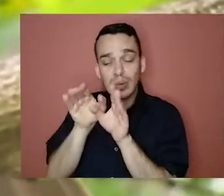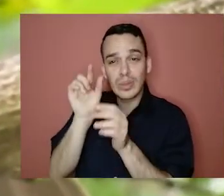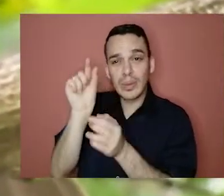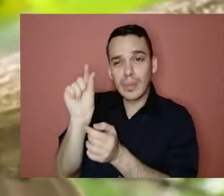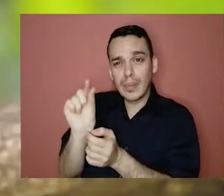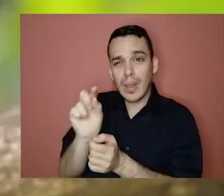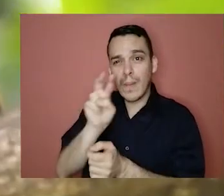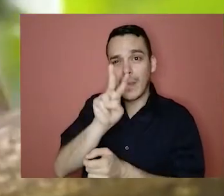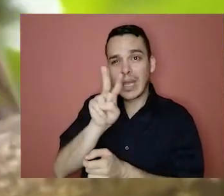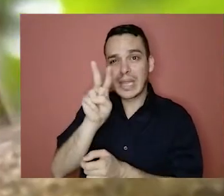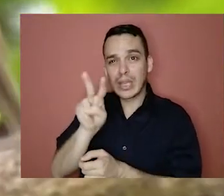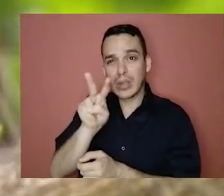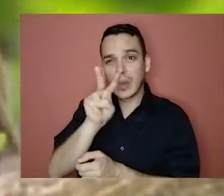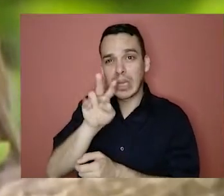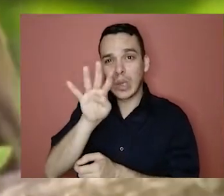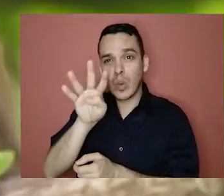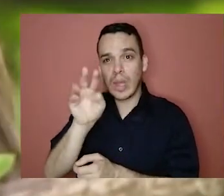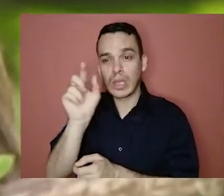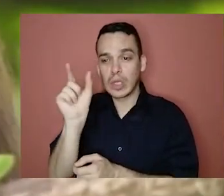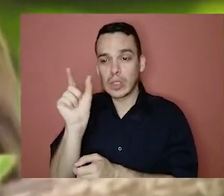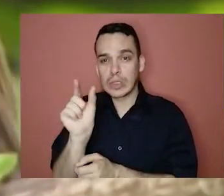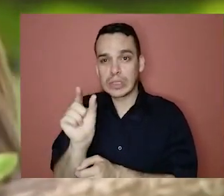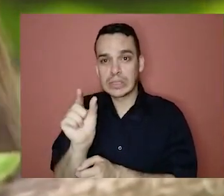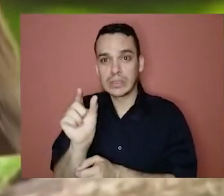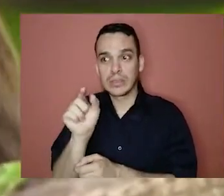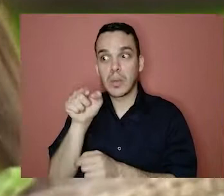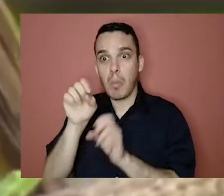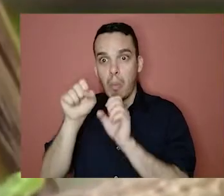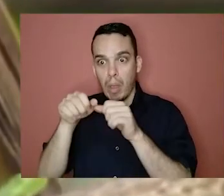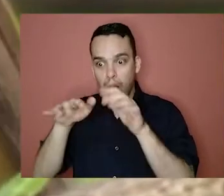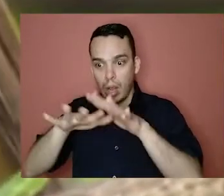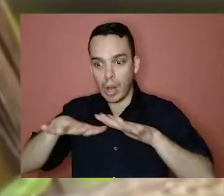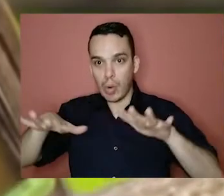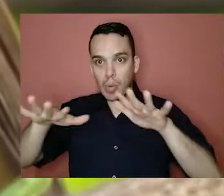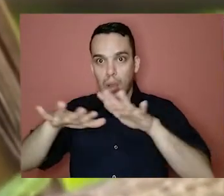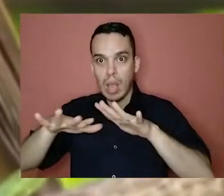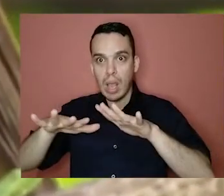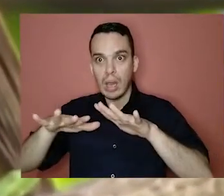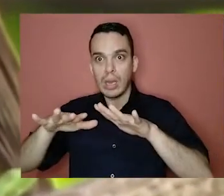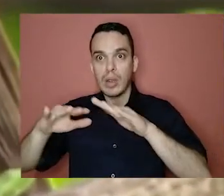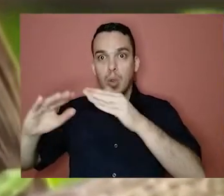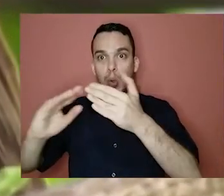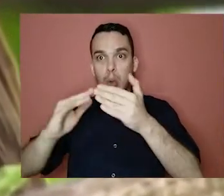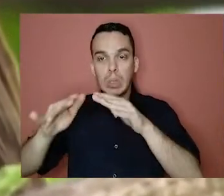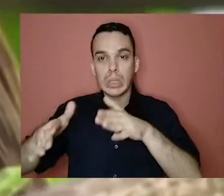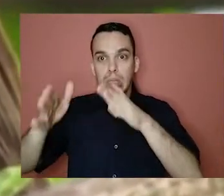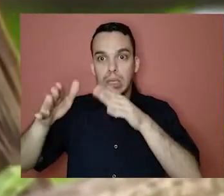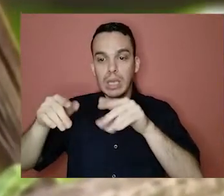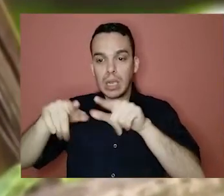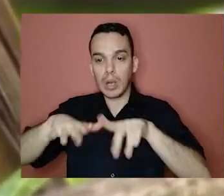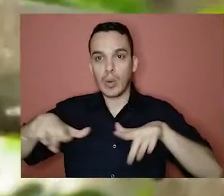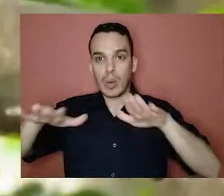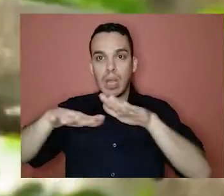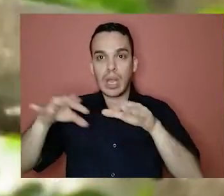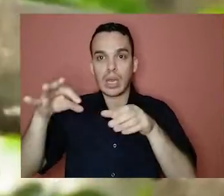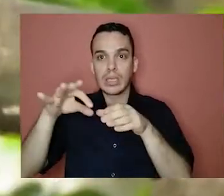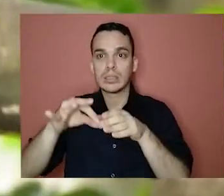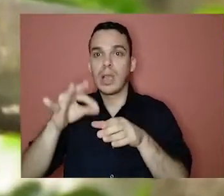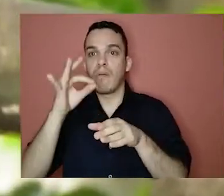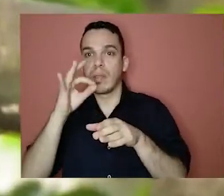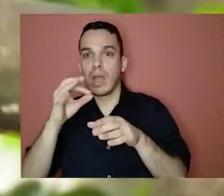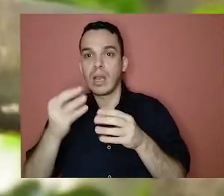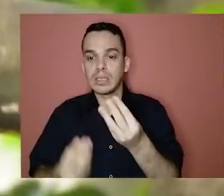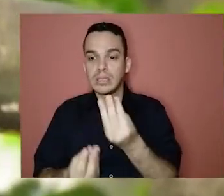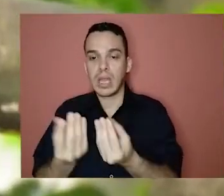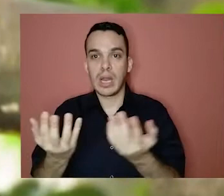costarricense. El yigüiro es una especie de mirlo pardo que mide entre 22 y 24 centímetros, se le puede encontrar en áreas